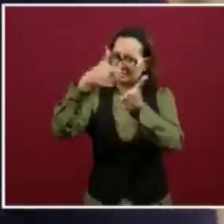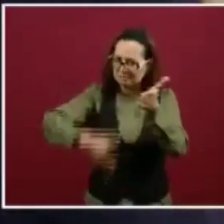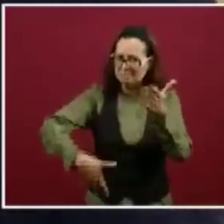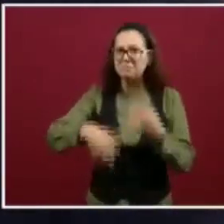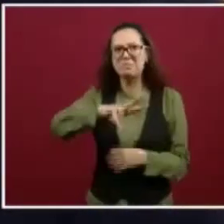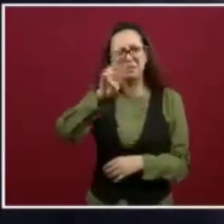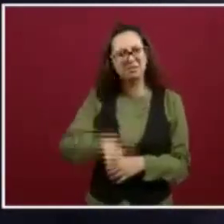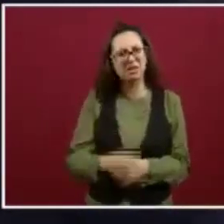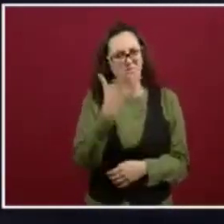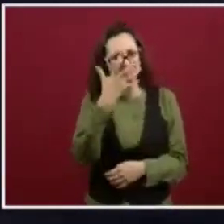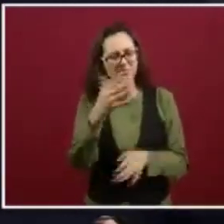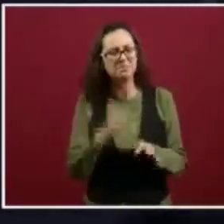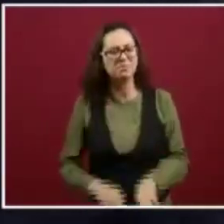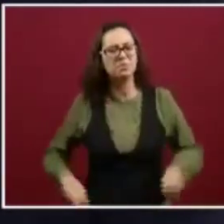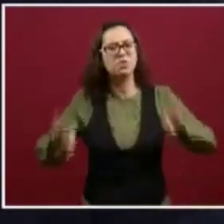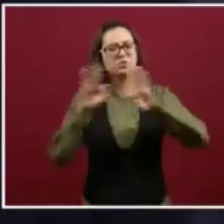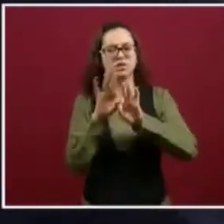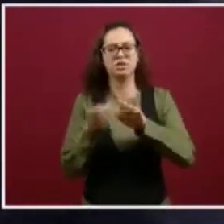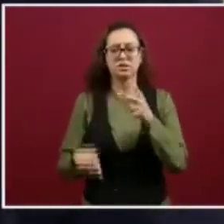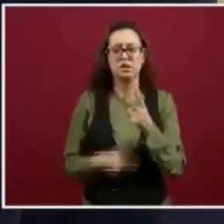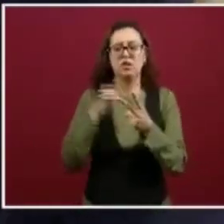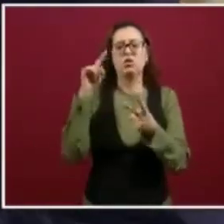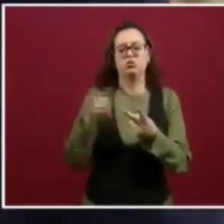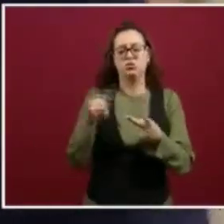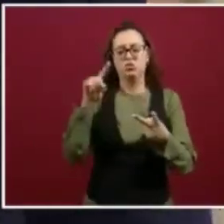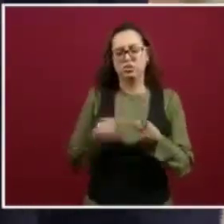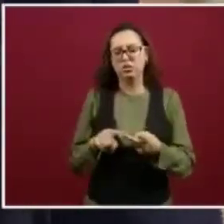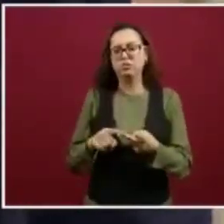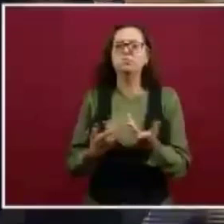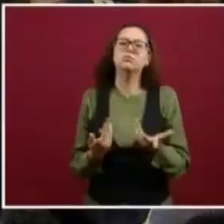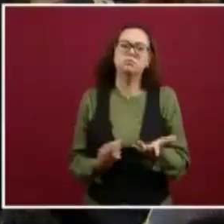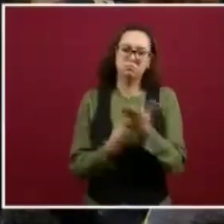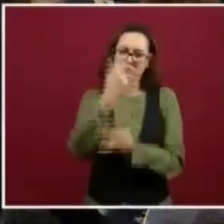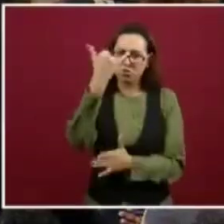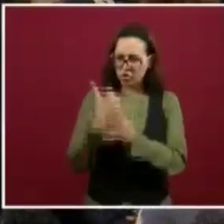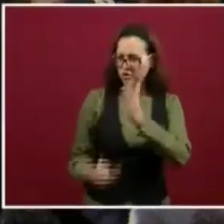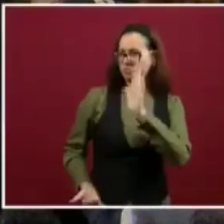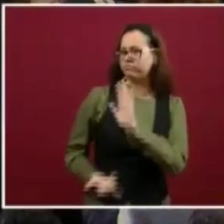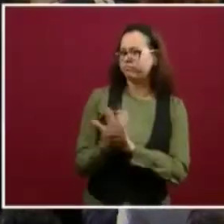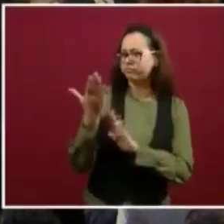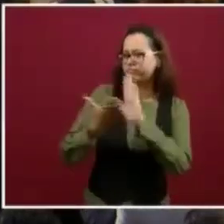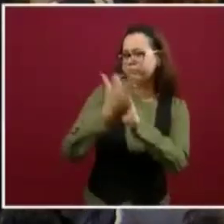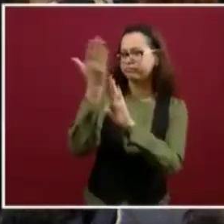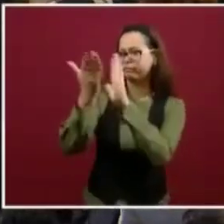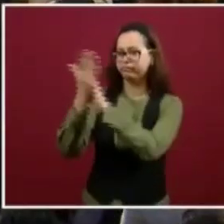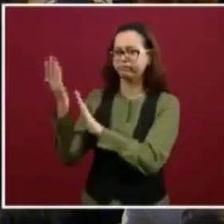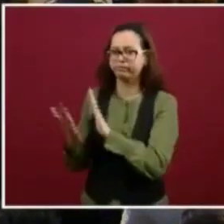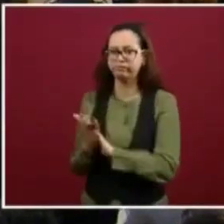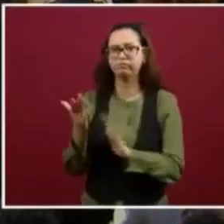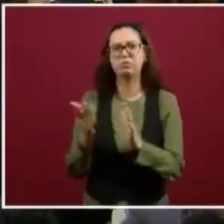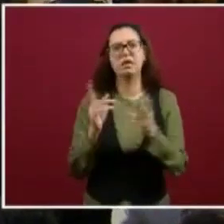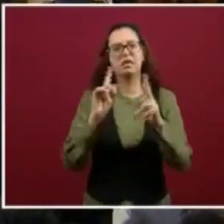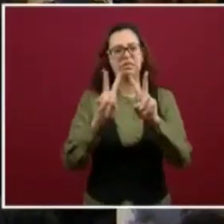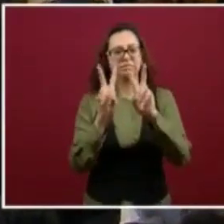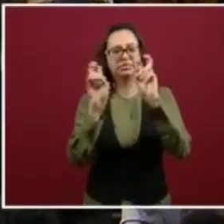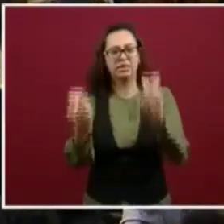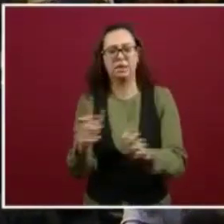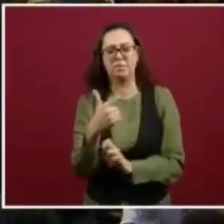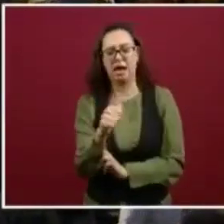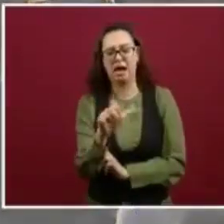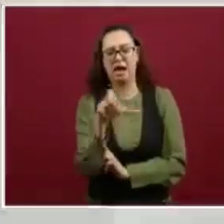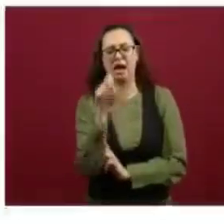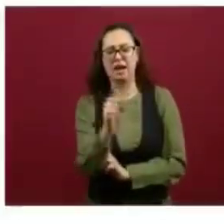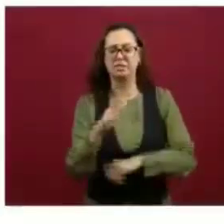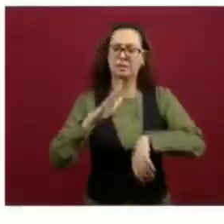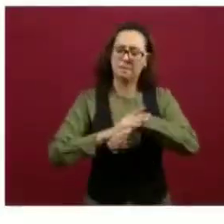importante. Y segundo, va a promover proyectos de infraestructura, sobre todo en gas natural, y una integración